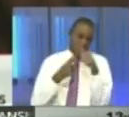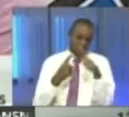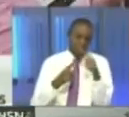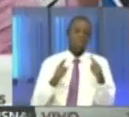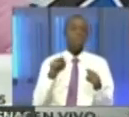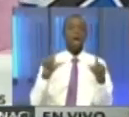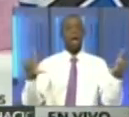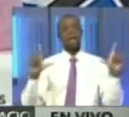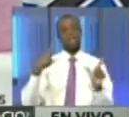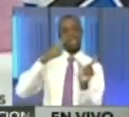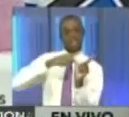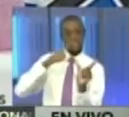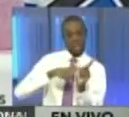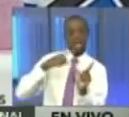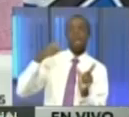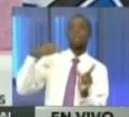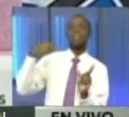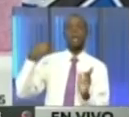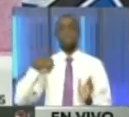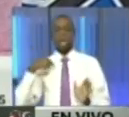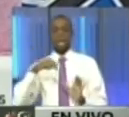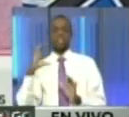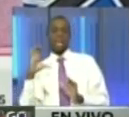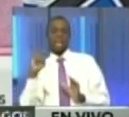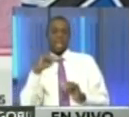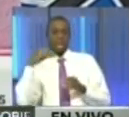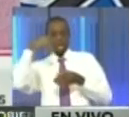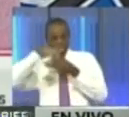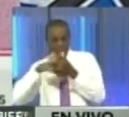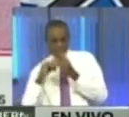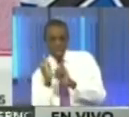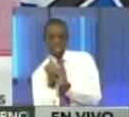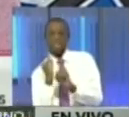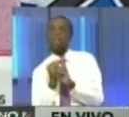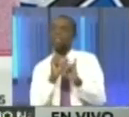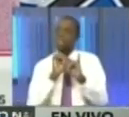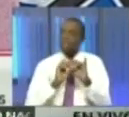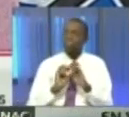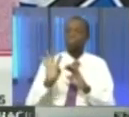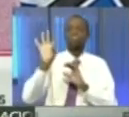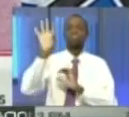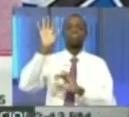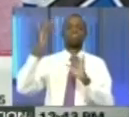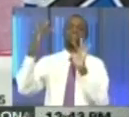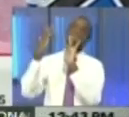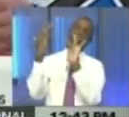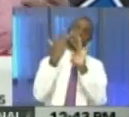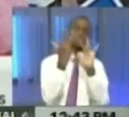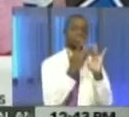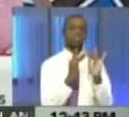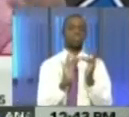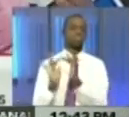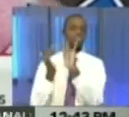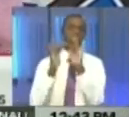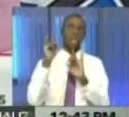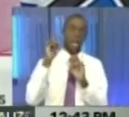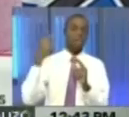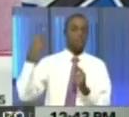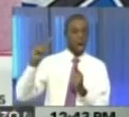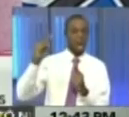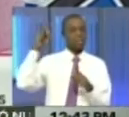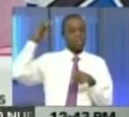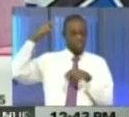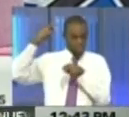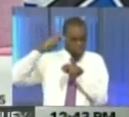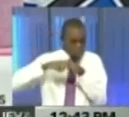también a través del streaming del Consejo Nacional Electoral. Quiero darles un saludo por estar en este momento acompañando al Consejo